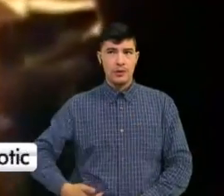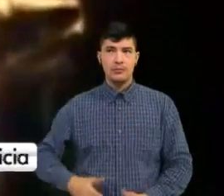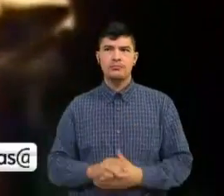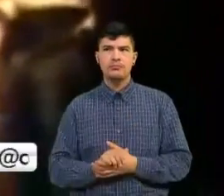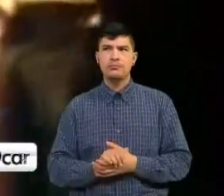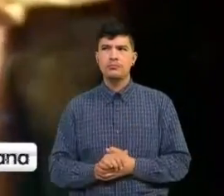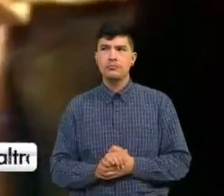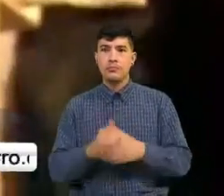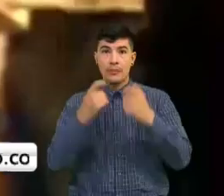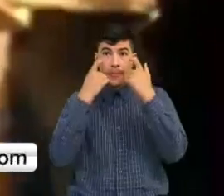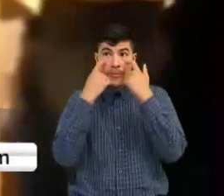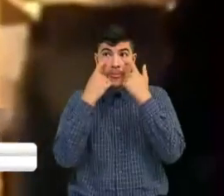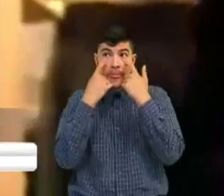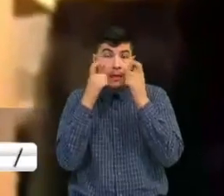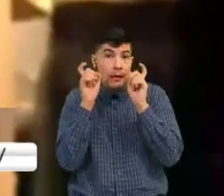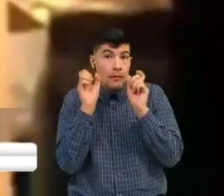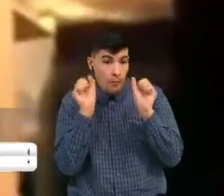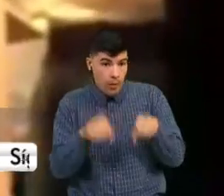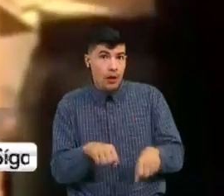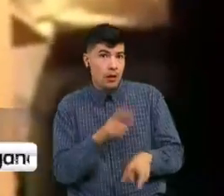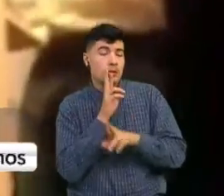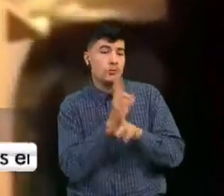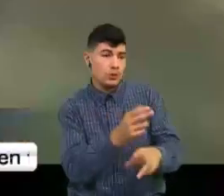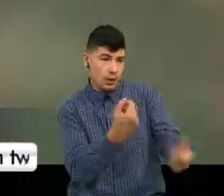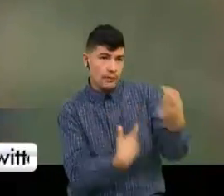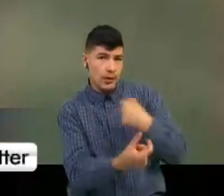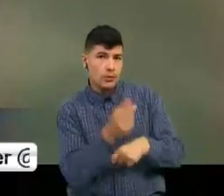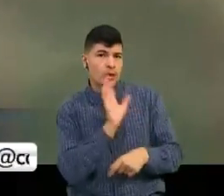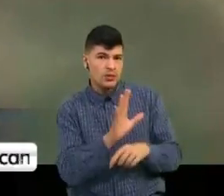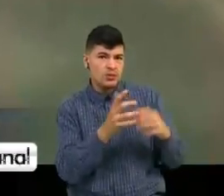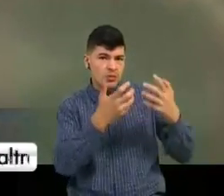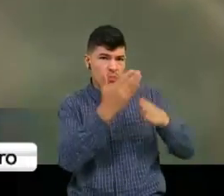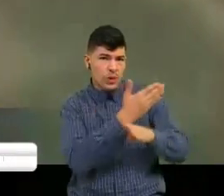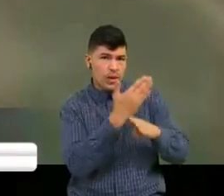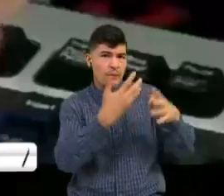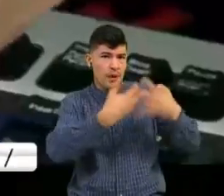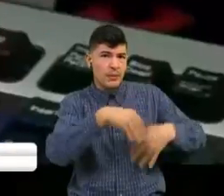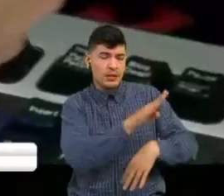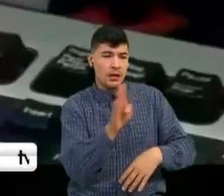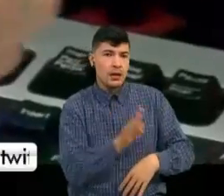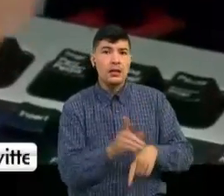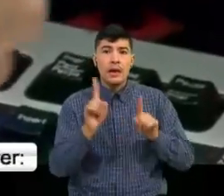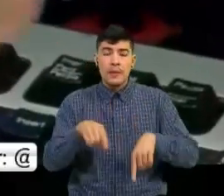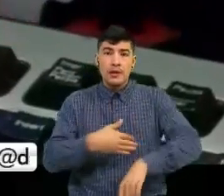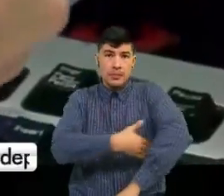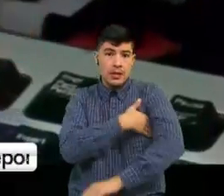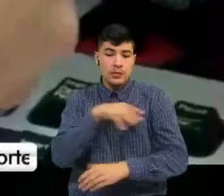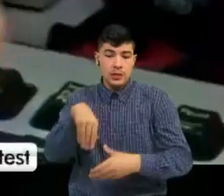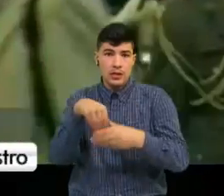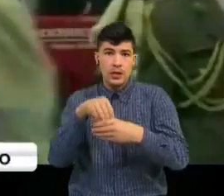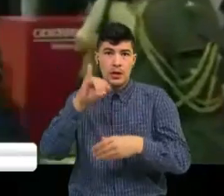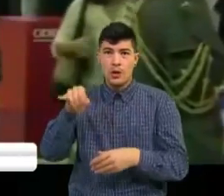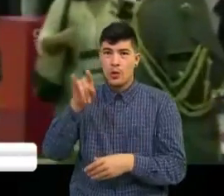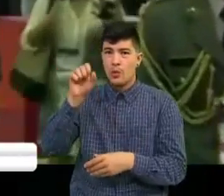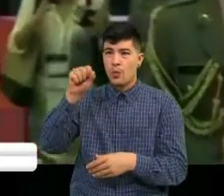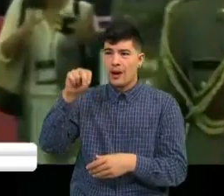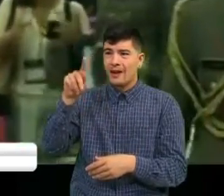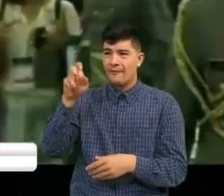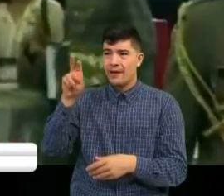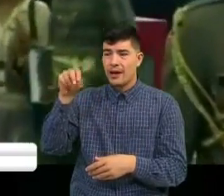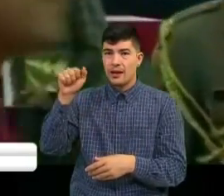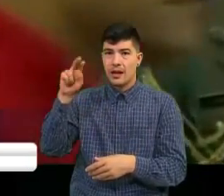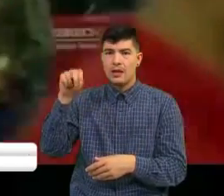Santos admitió responder los interrogantes sobre el escándalo de Odebrecht y le pidió al ministro del Interior, Juan Fernando Cristo, preguntarle al presidente del